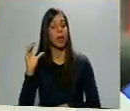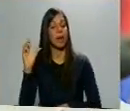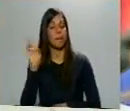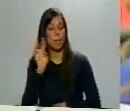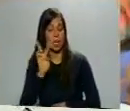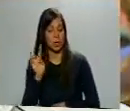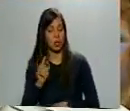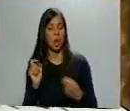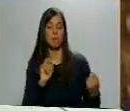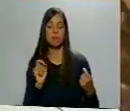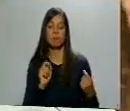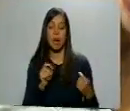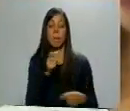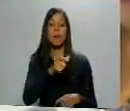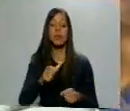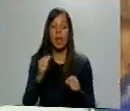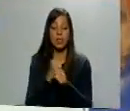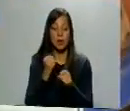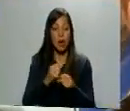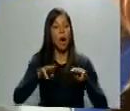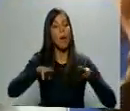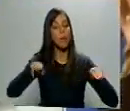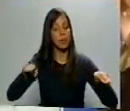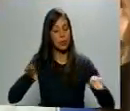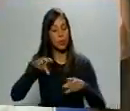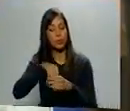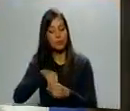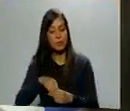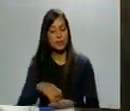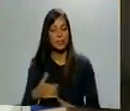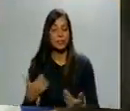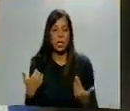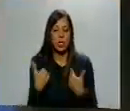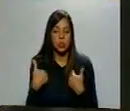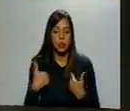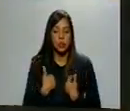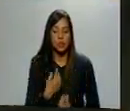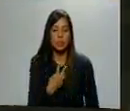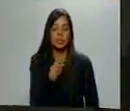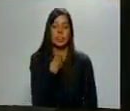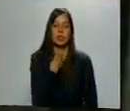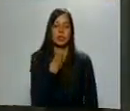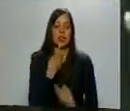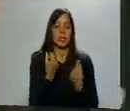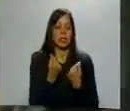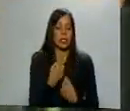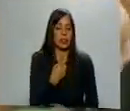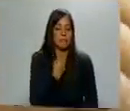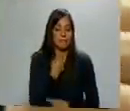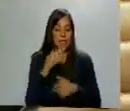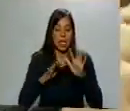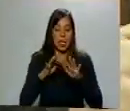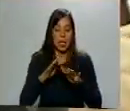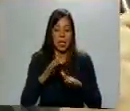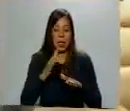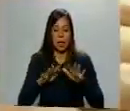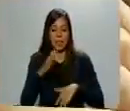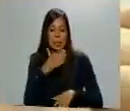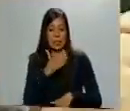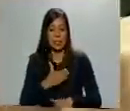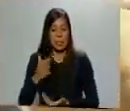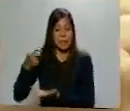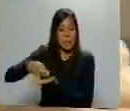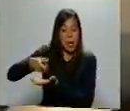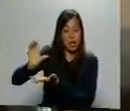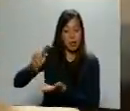este debate, esos trabajadores están allí, no tienen ni siquiera la quincena para cobrarla. Por